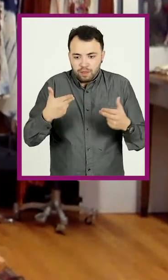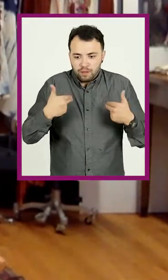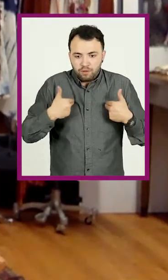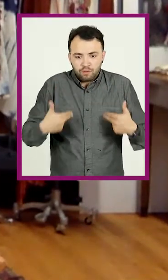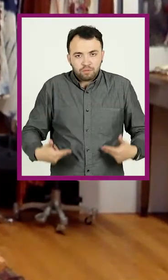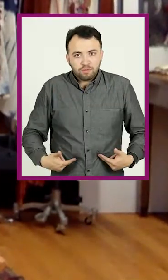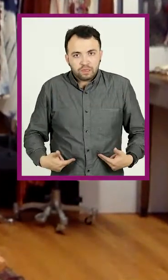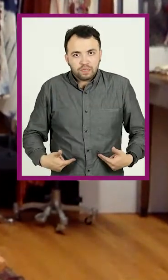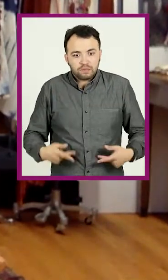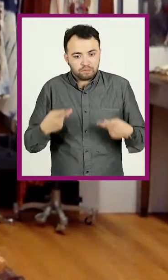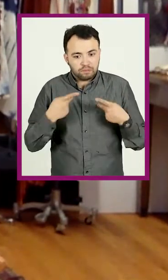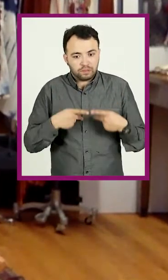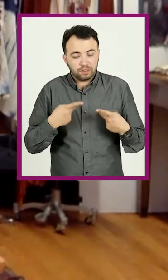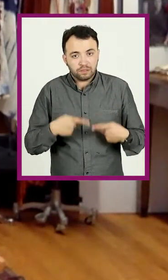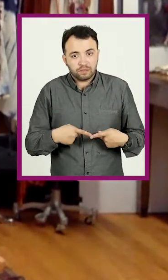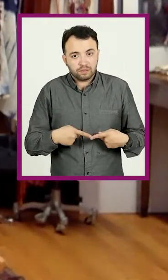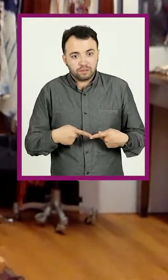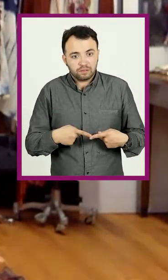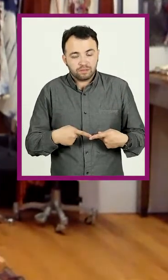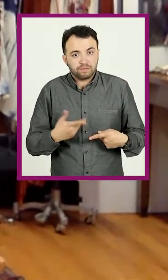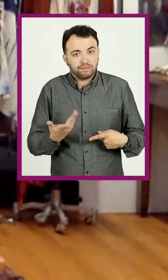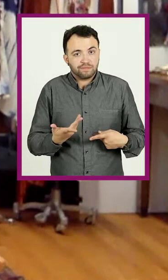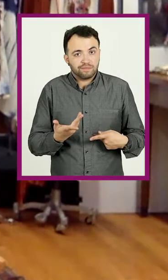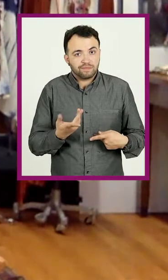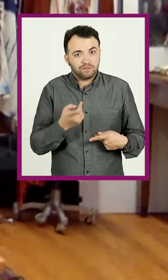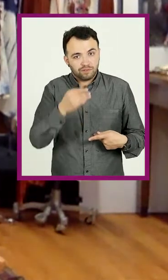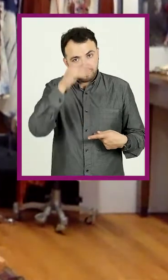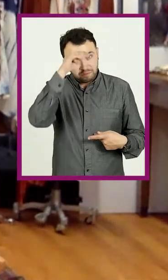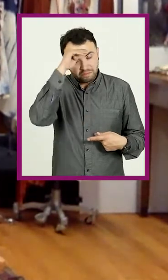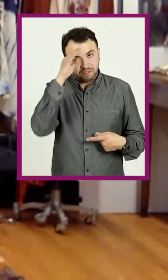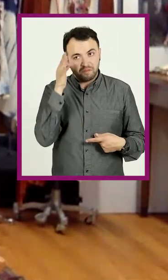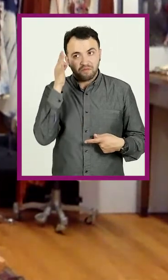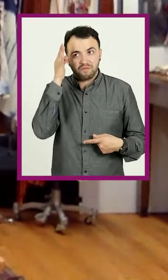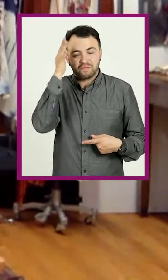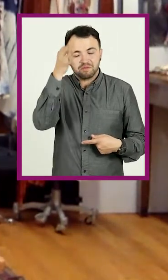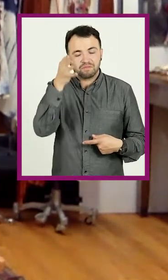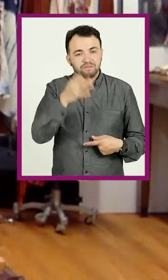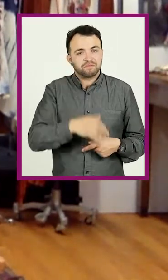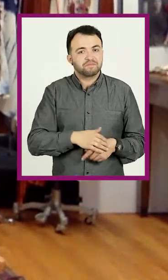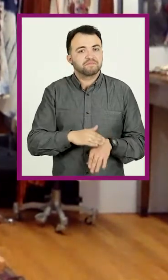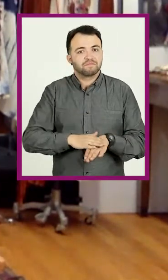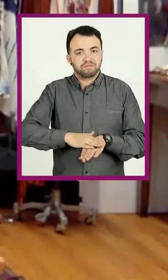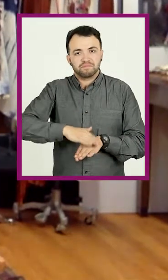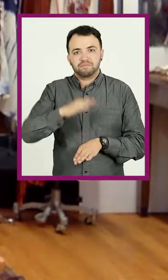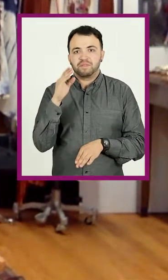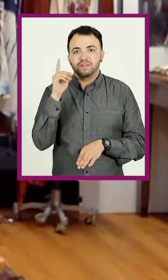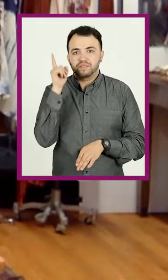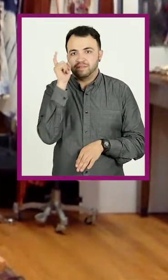lo que nos espera en un futuro va a ser aún más difícil.